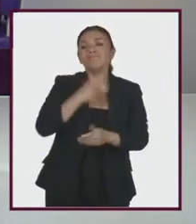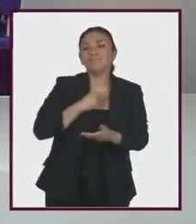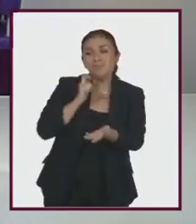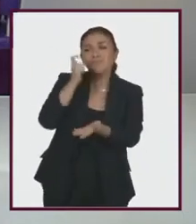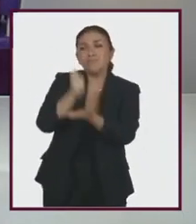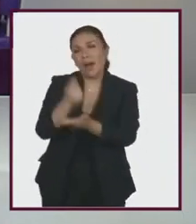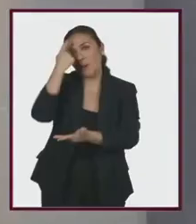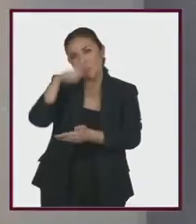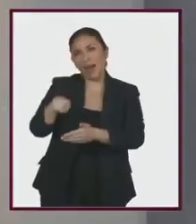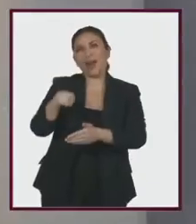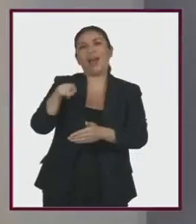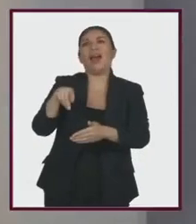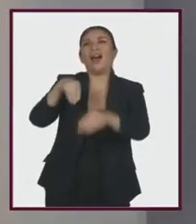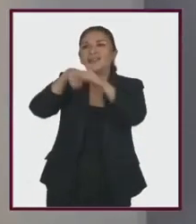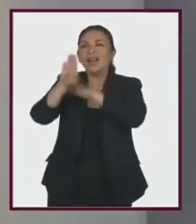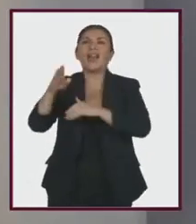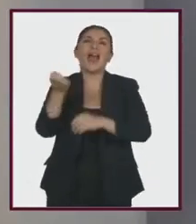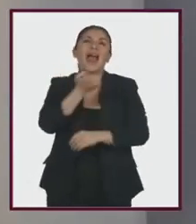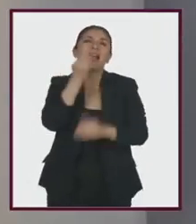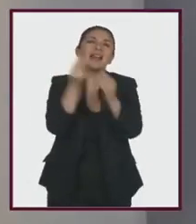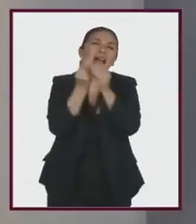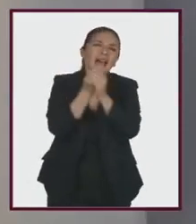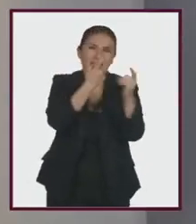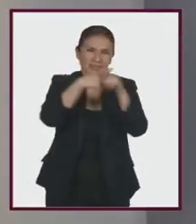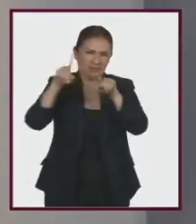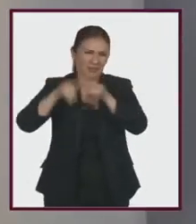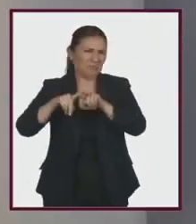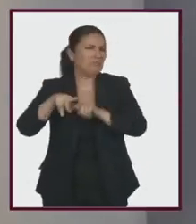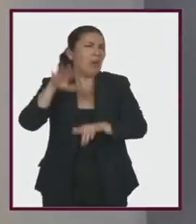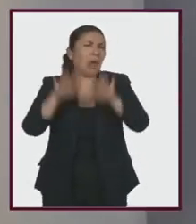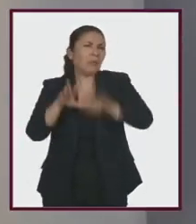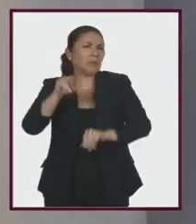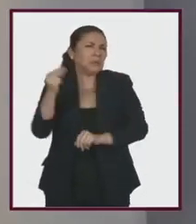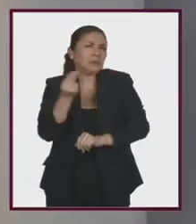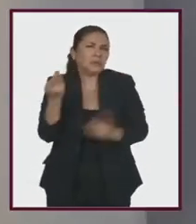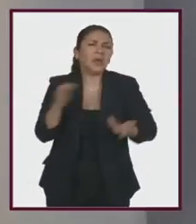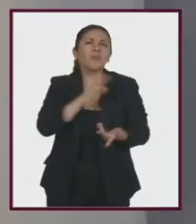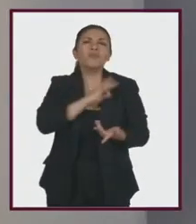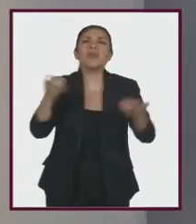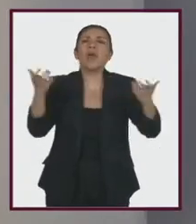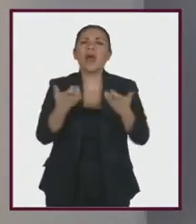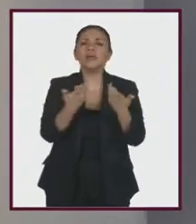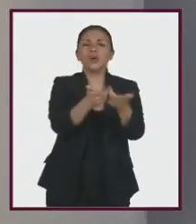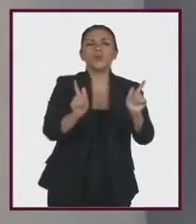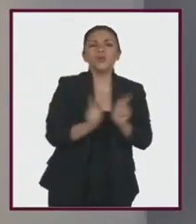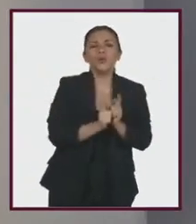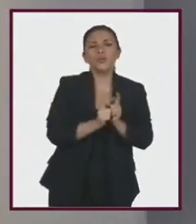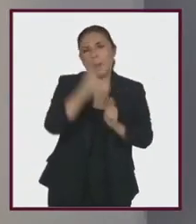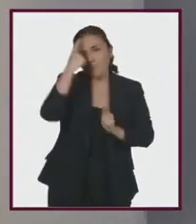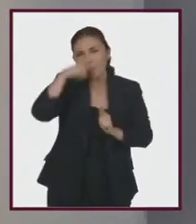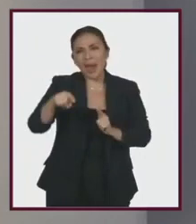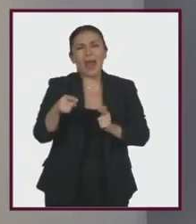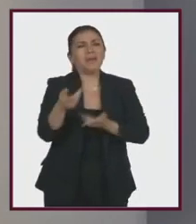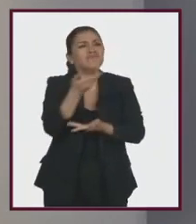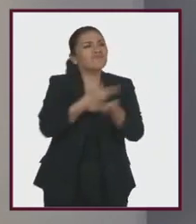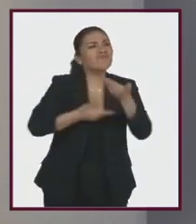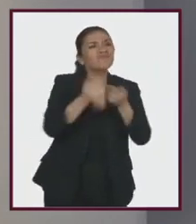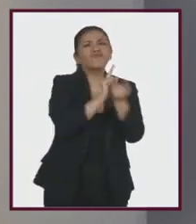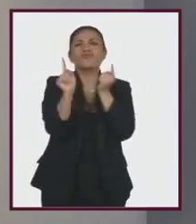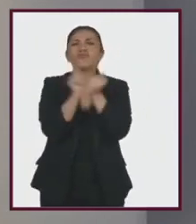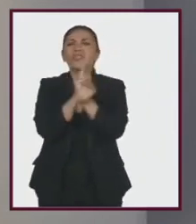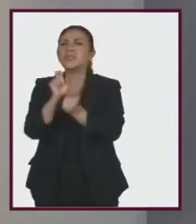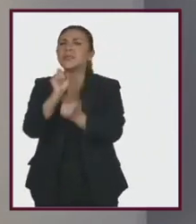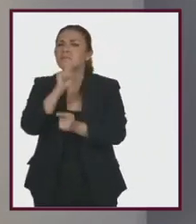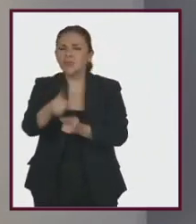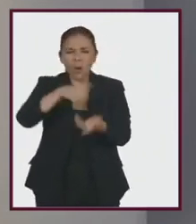alguna actividad. Pero no necesariamente tiene que ser así. Podemos generar grupos de convivencia saludable en el mismo